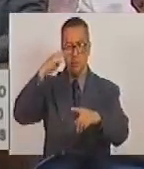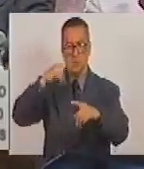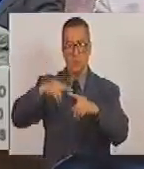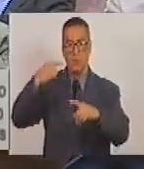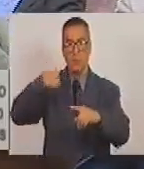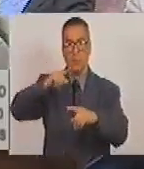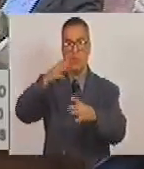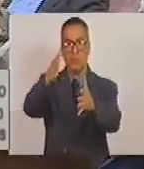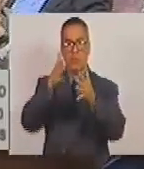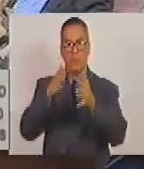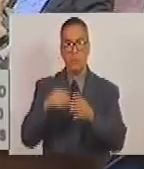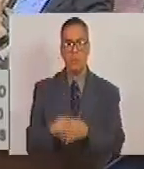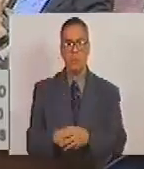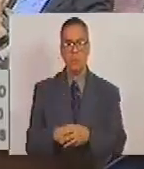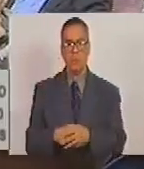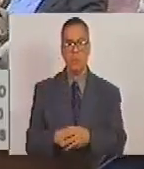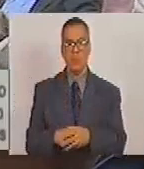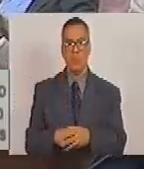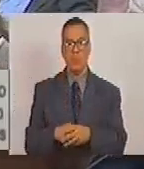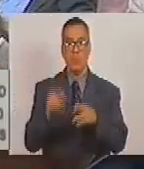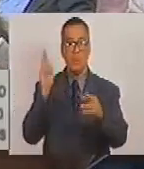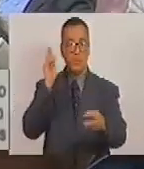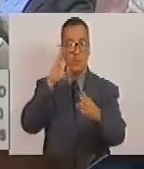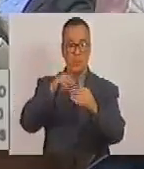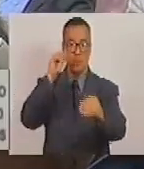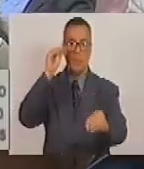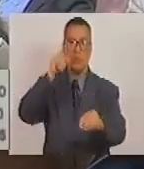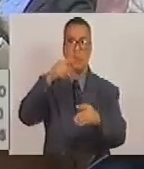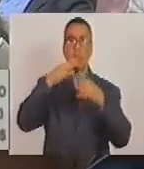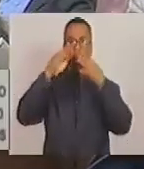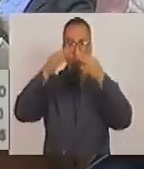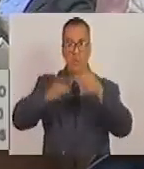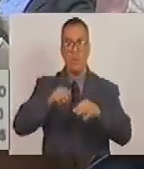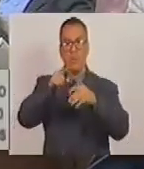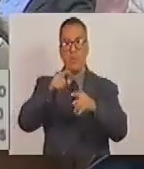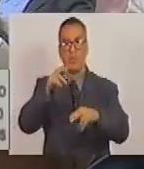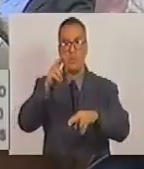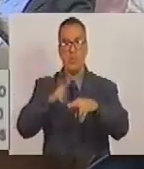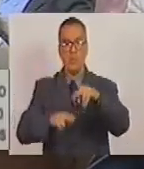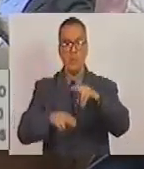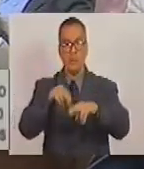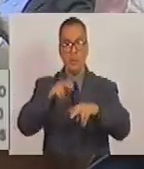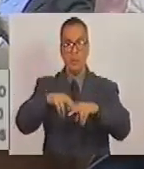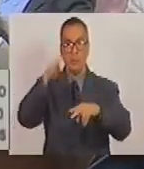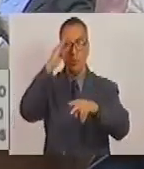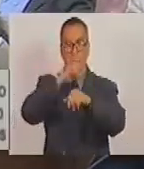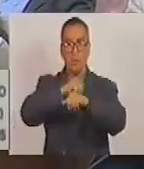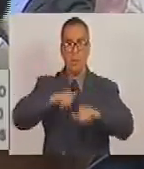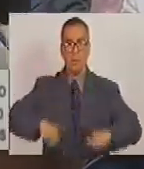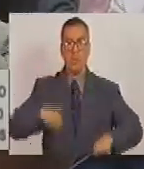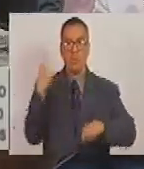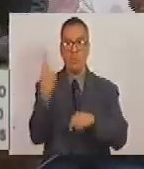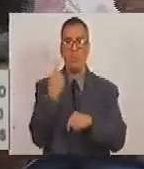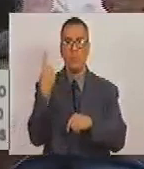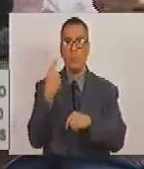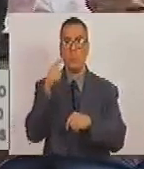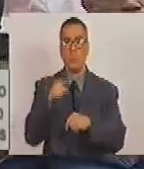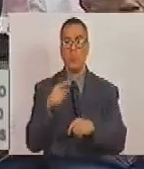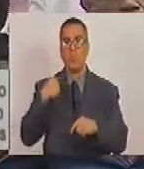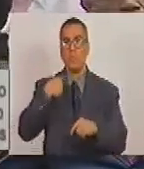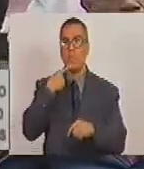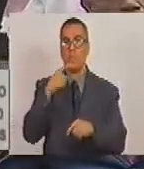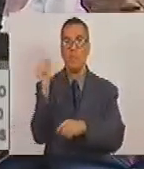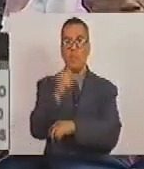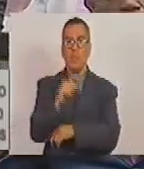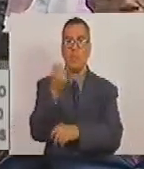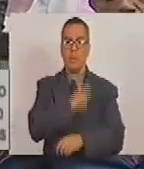gran victoria. El resultado lo garantizó esta armada patriota que no solamente se dice que venció